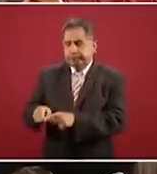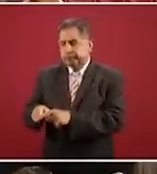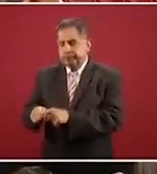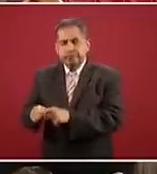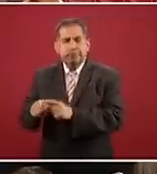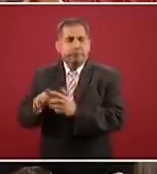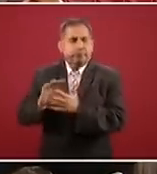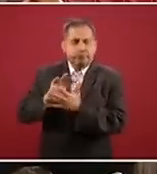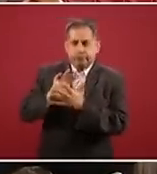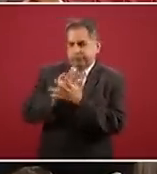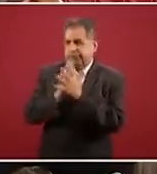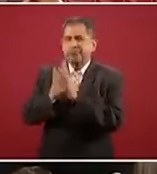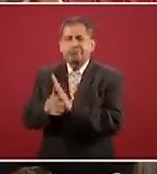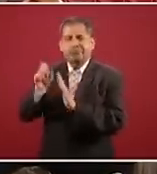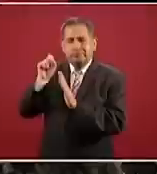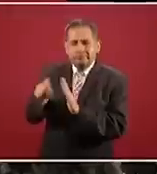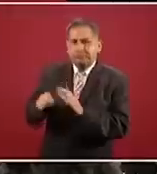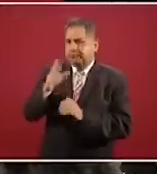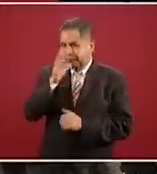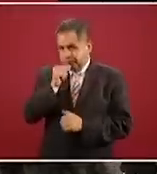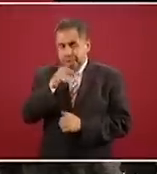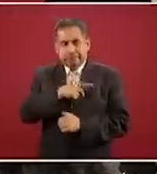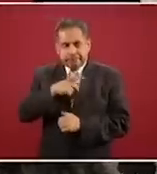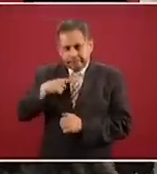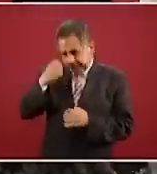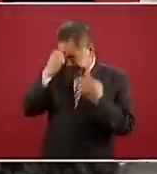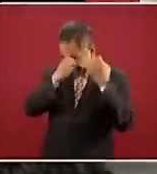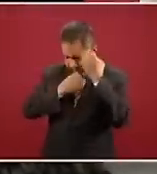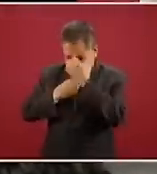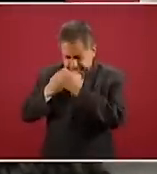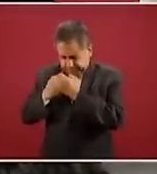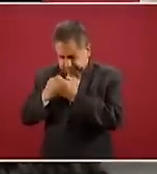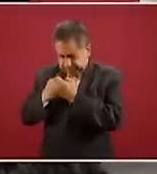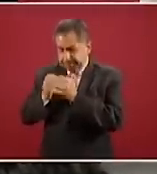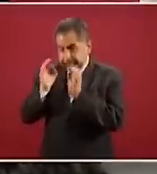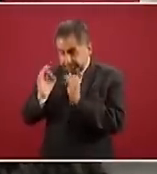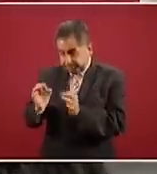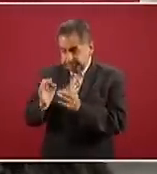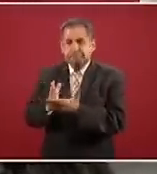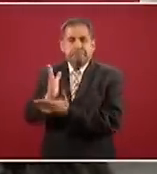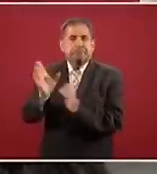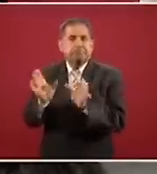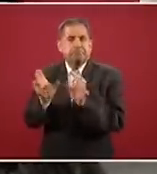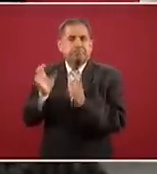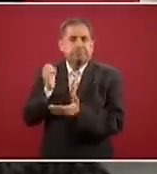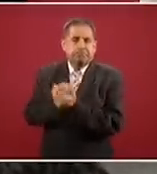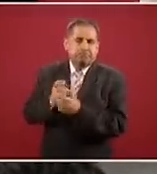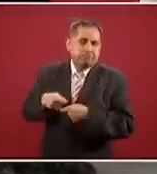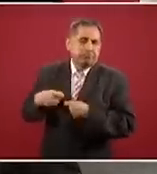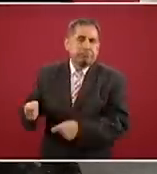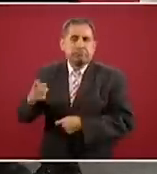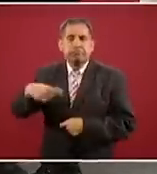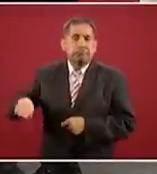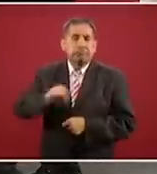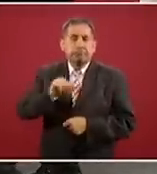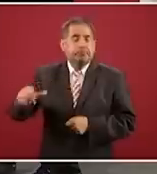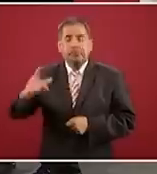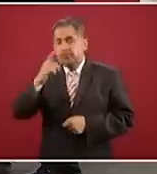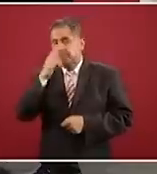crimen uniformado. La certificación es una valoración fundamental sobre la calidad de